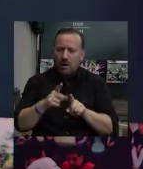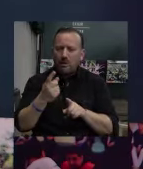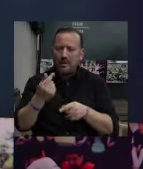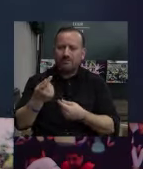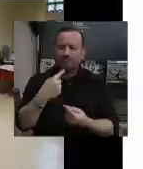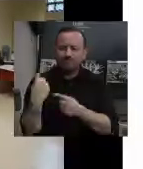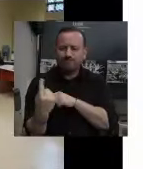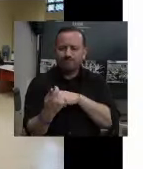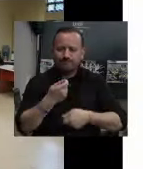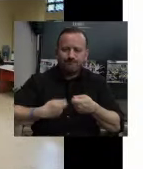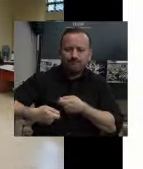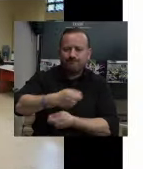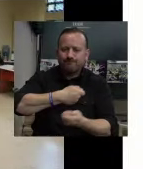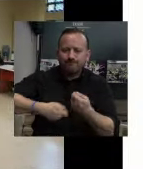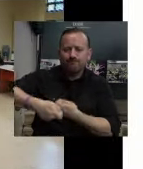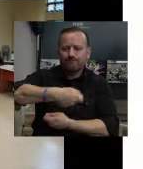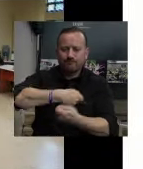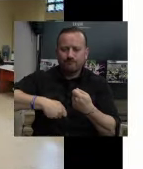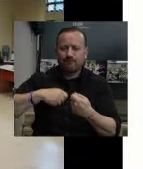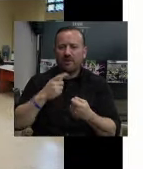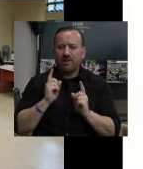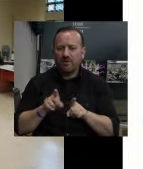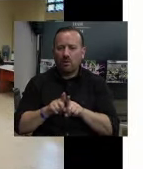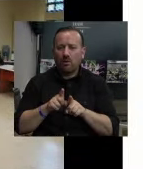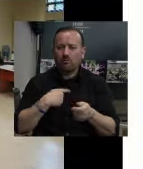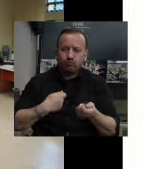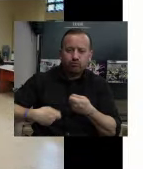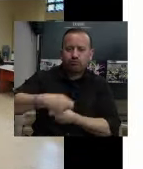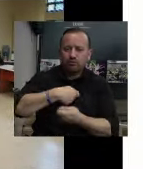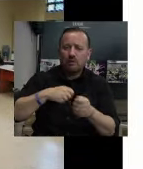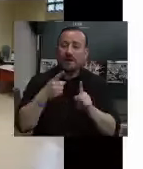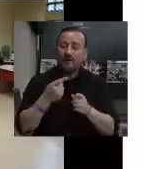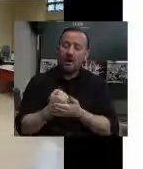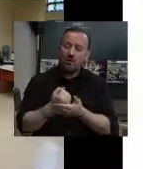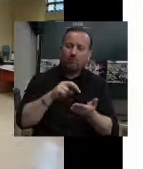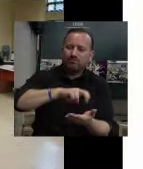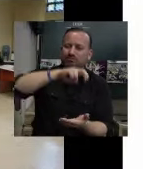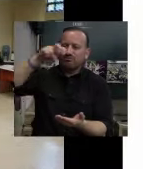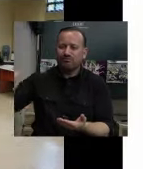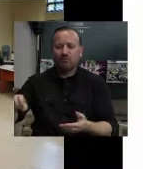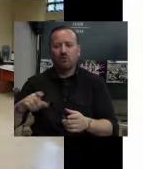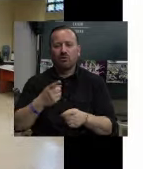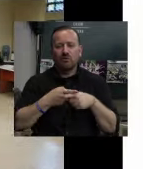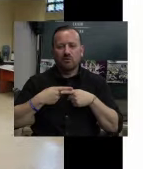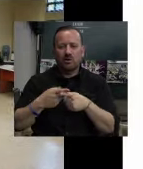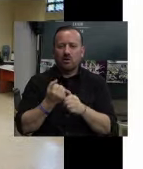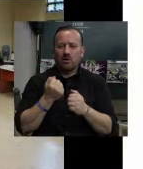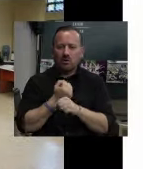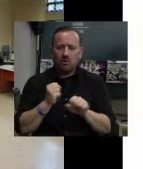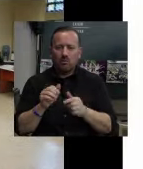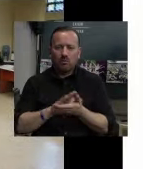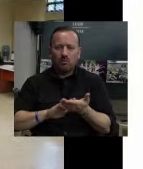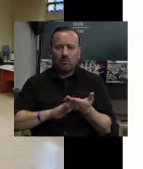económico porque ese es el que garantiza el Salto social no podemos